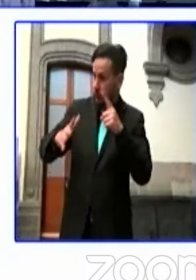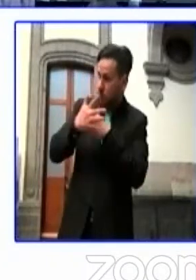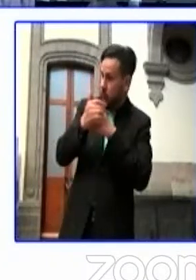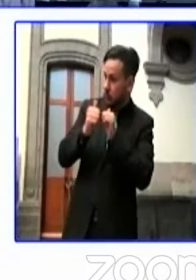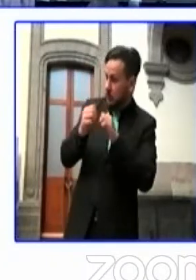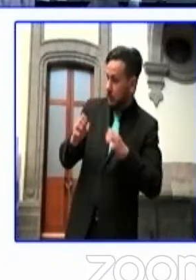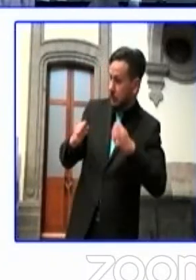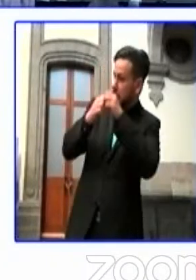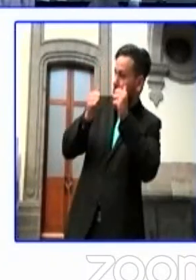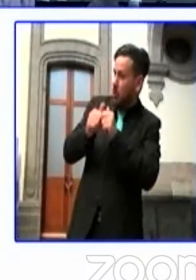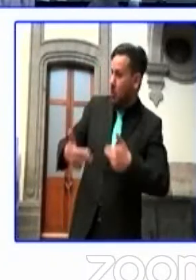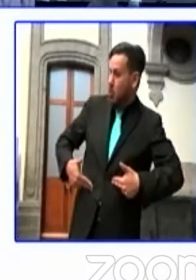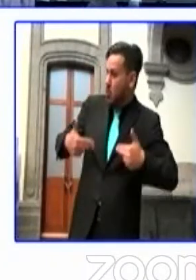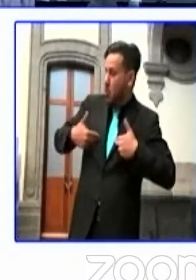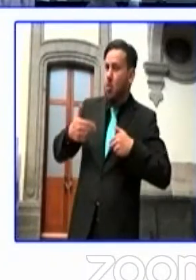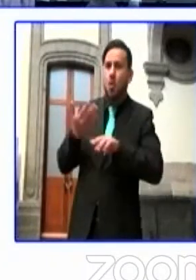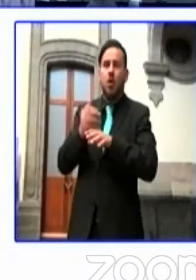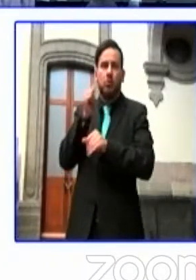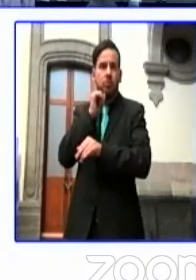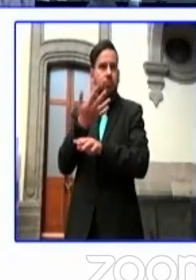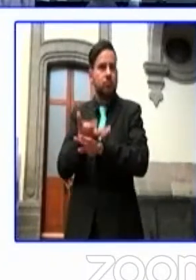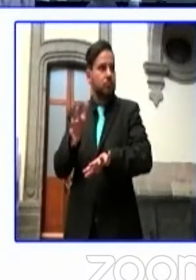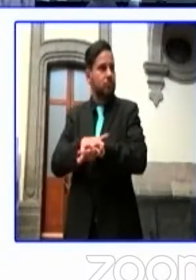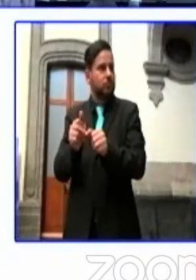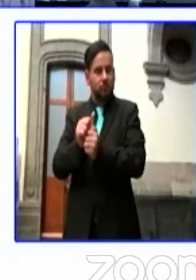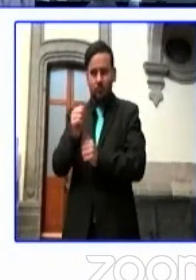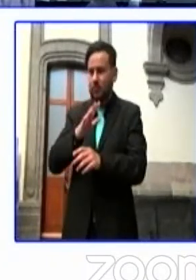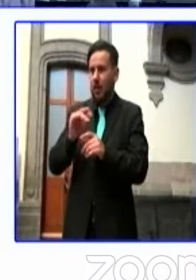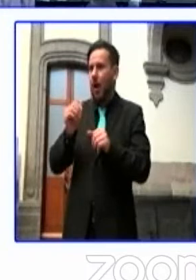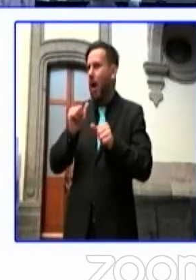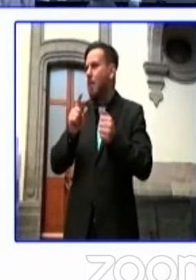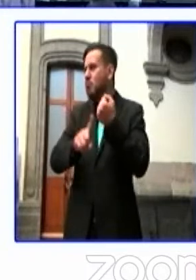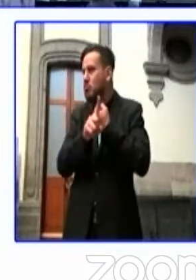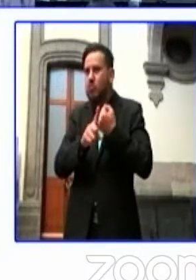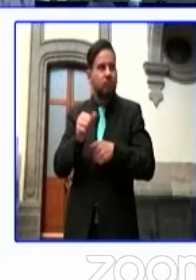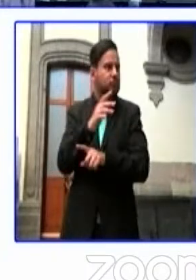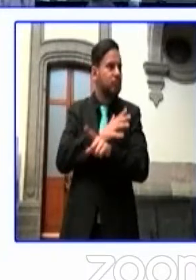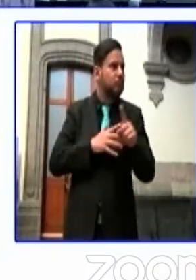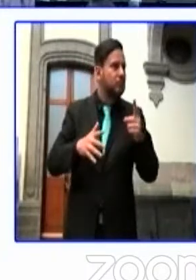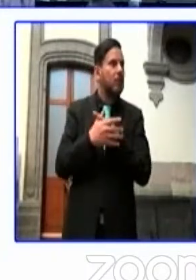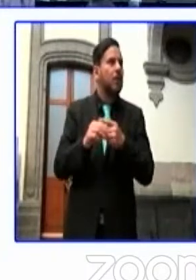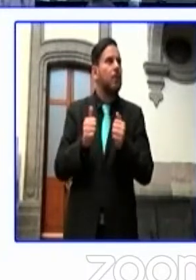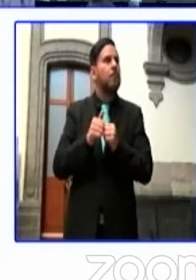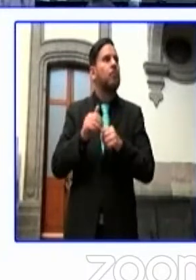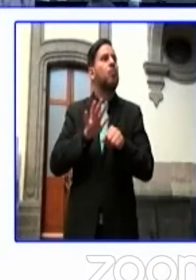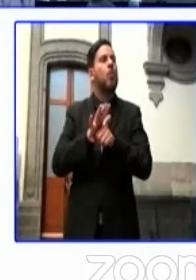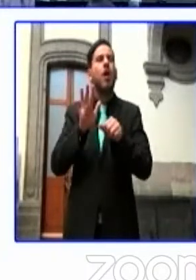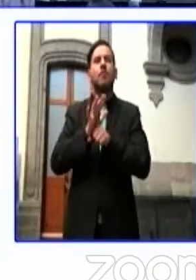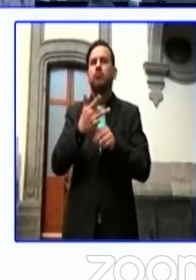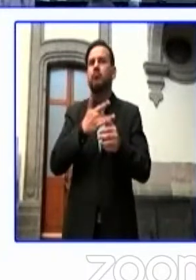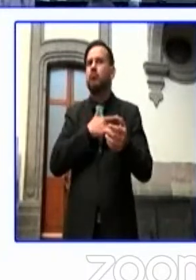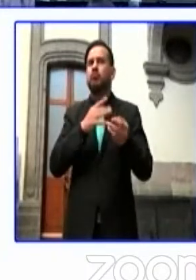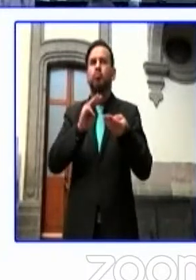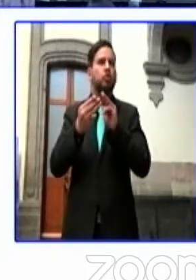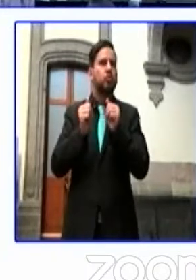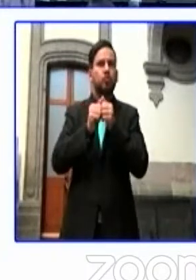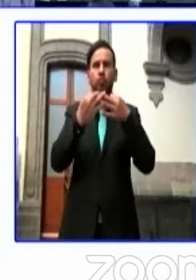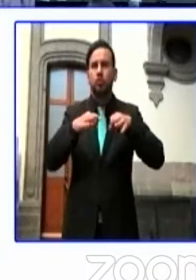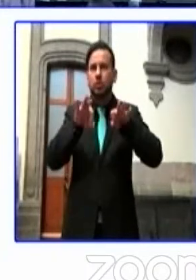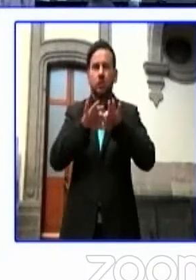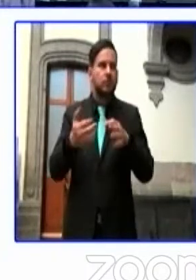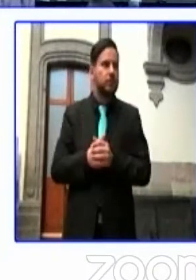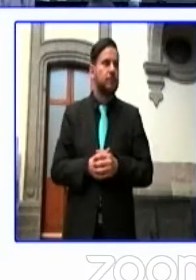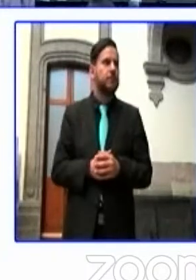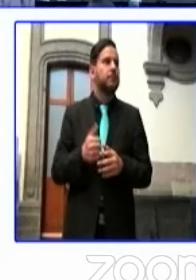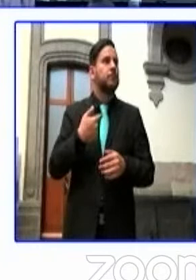emergencia humanitaria, incluidas las situaciones de conflictos. ¿Por qué este capítulo tan importante? Porque, como les decía antes, nos